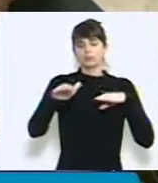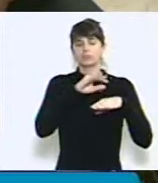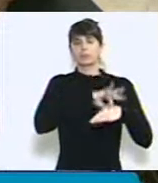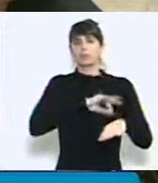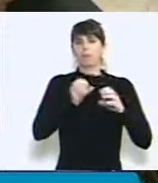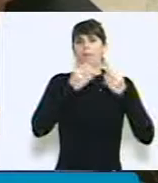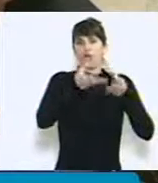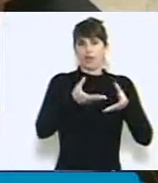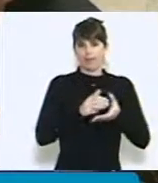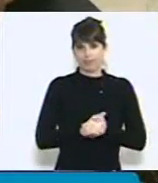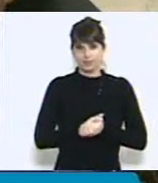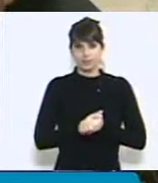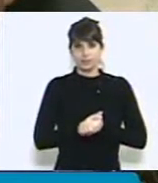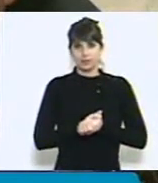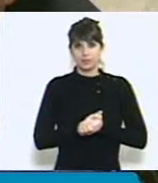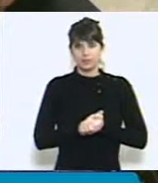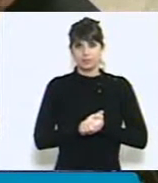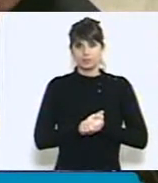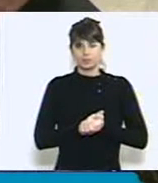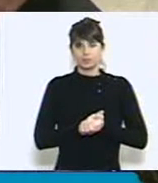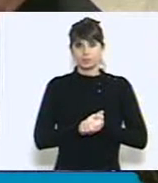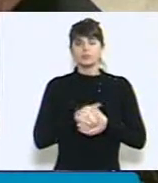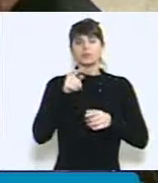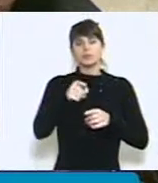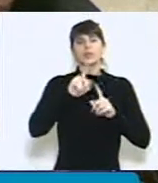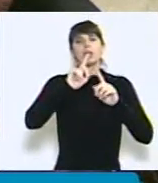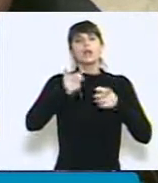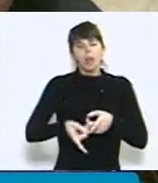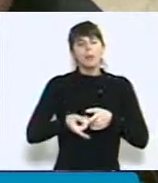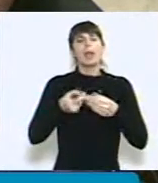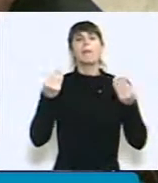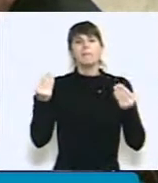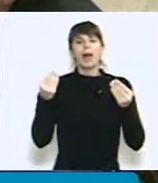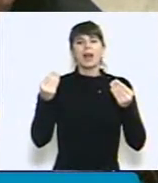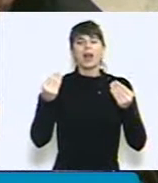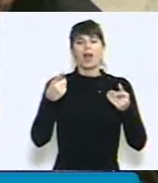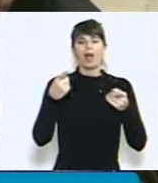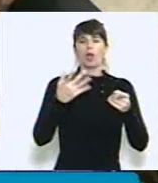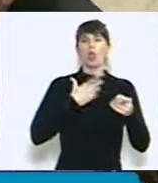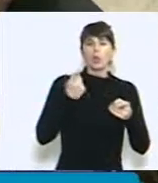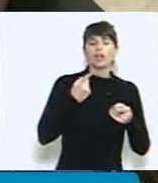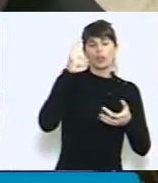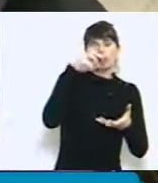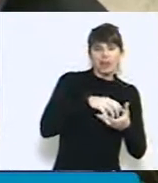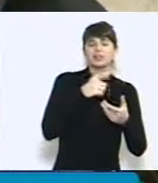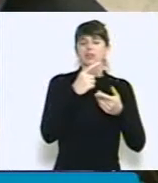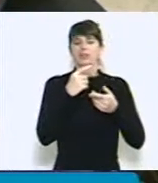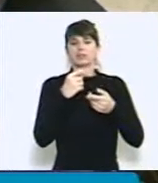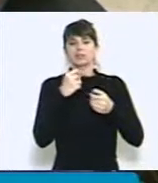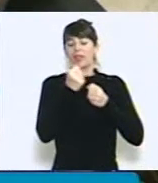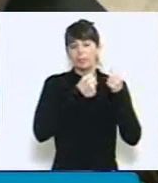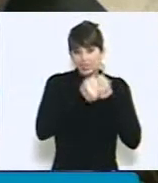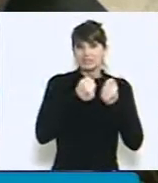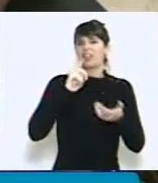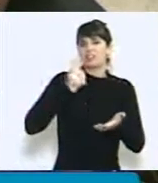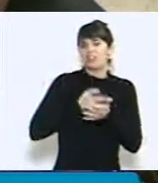Forman parte las tareas destinadas a reducir la flexibilización laboral y